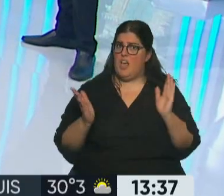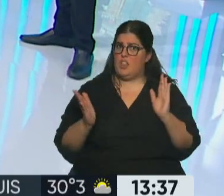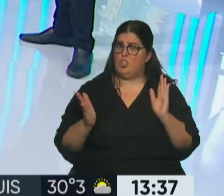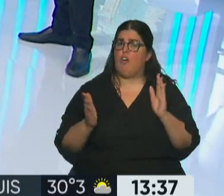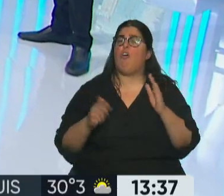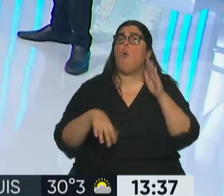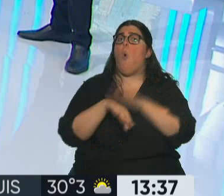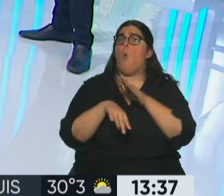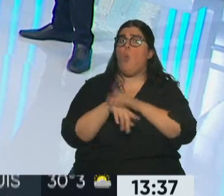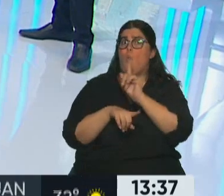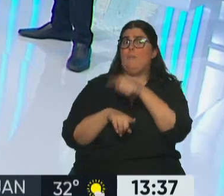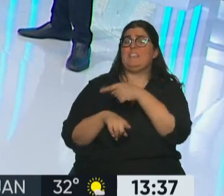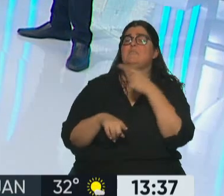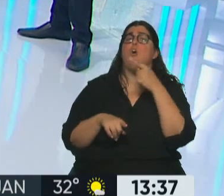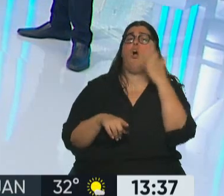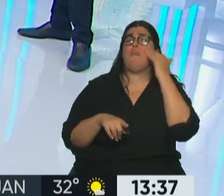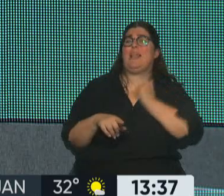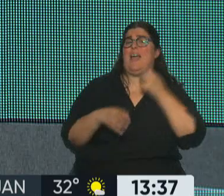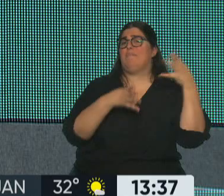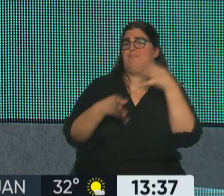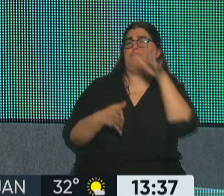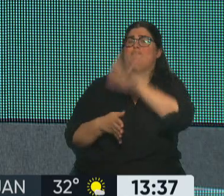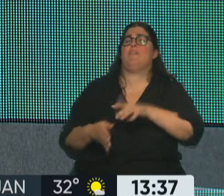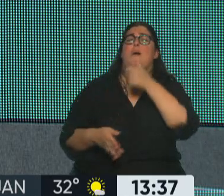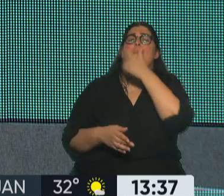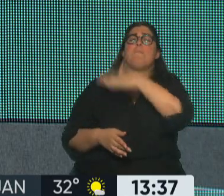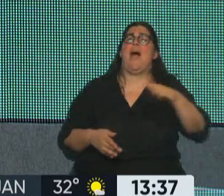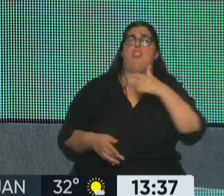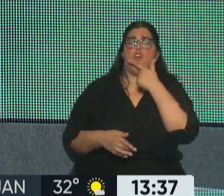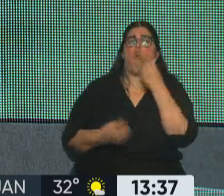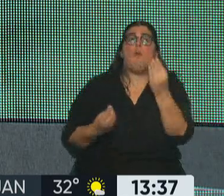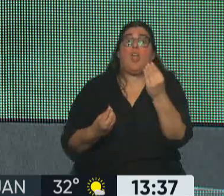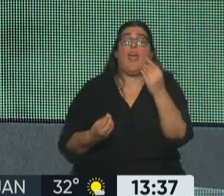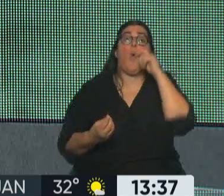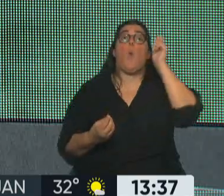el impacto de este conflicto Por qué Porque desde la guerra en Ucrania